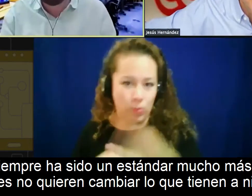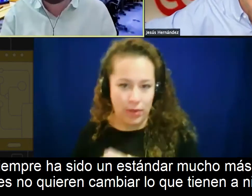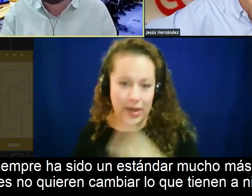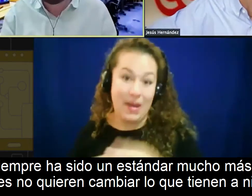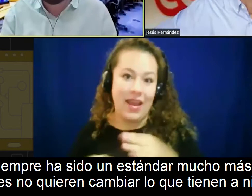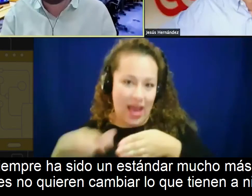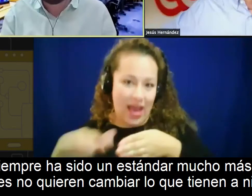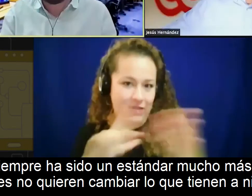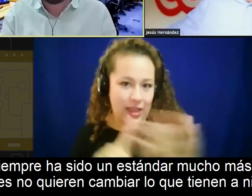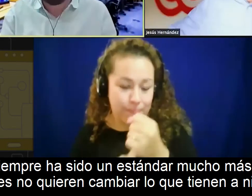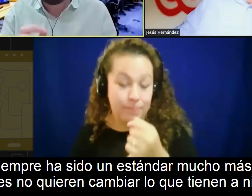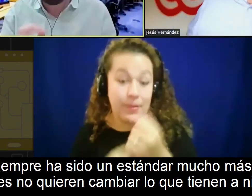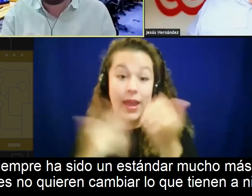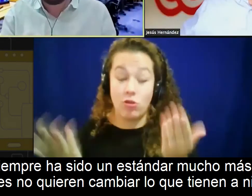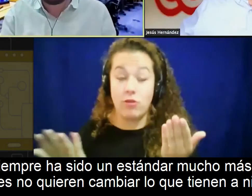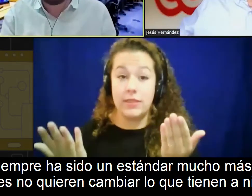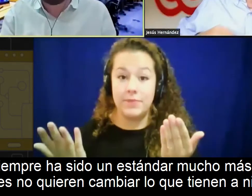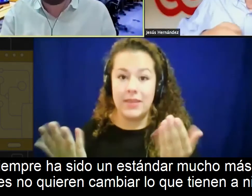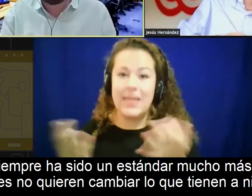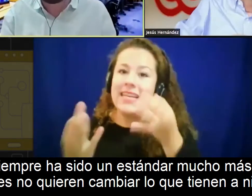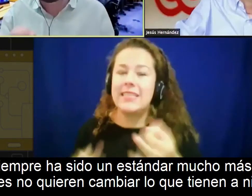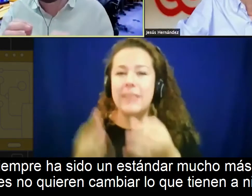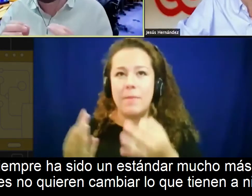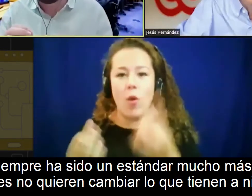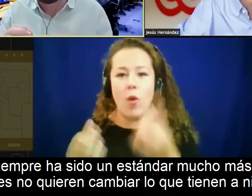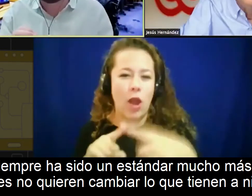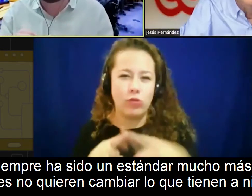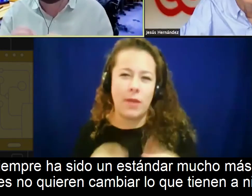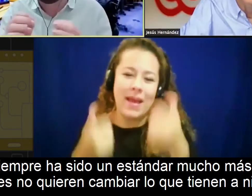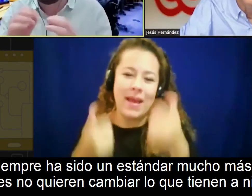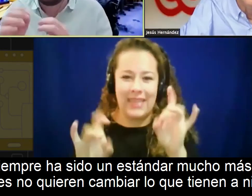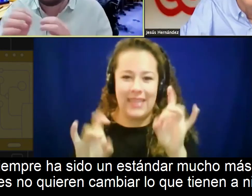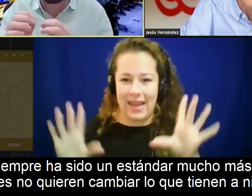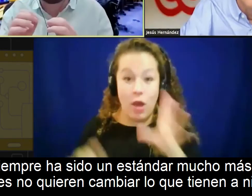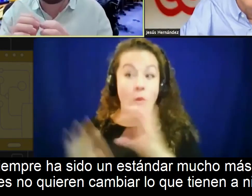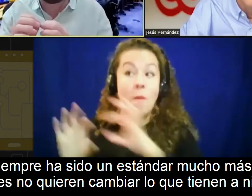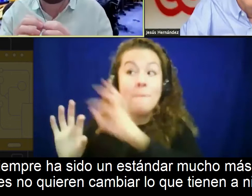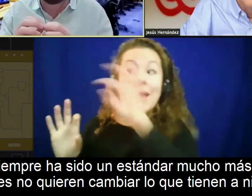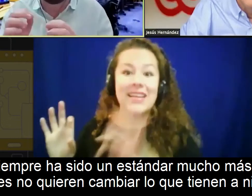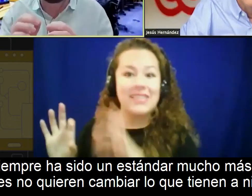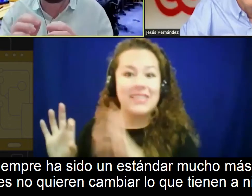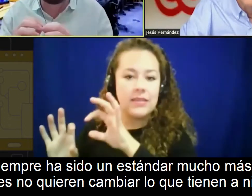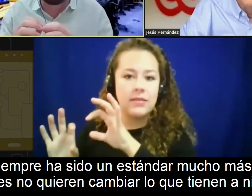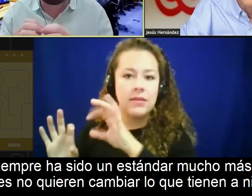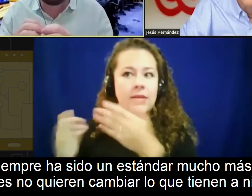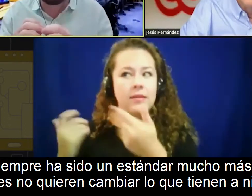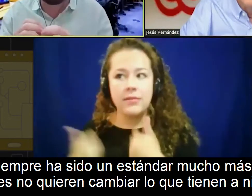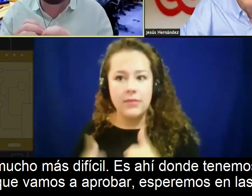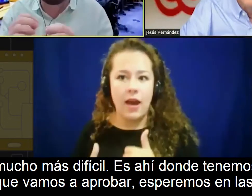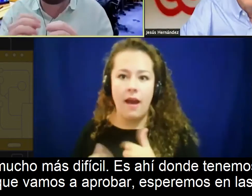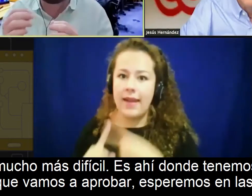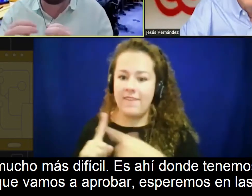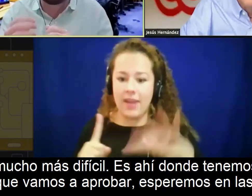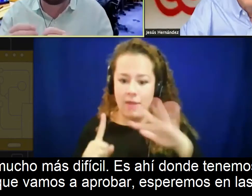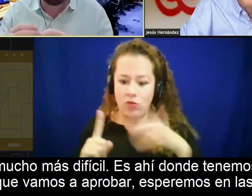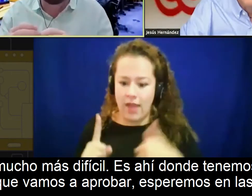Entonces, claro, siempre ha sido un estándar mucho más delicado porque los países no quieren cambiar lo que ellos tienen a nivel nacional, o